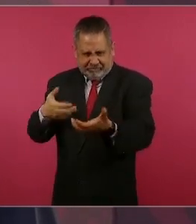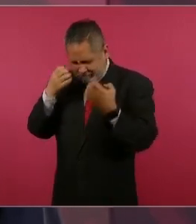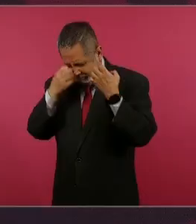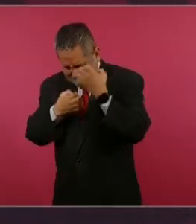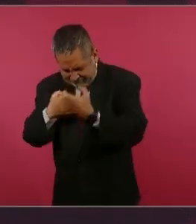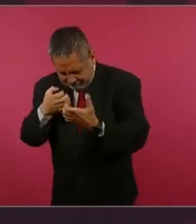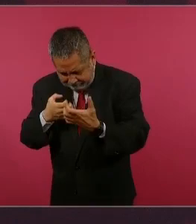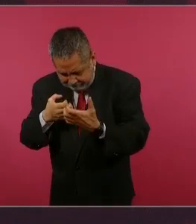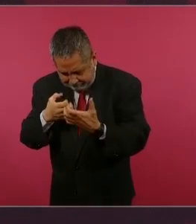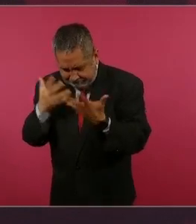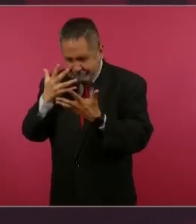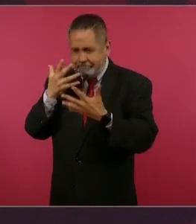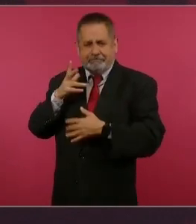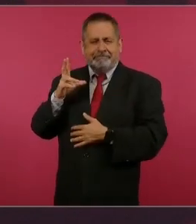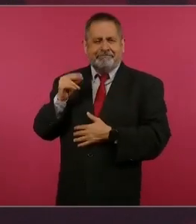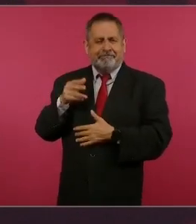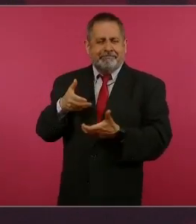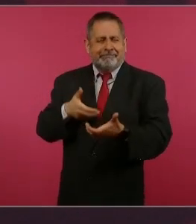y no era